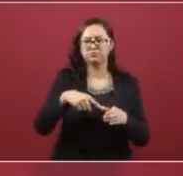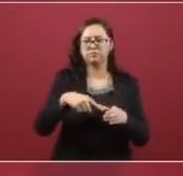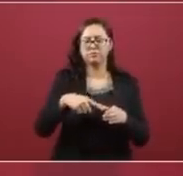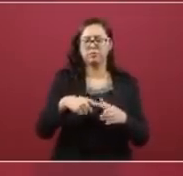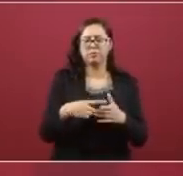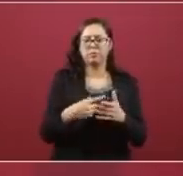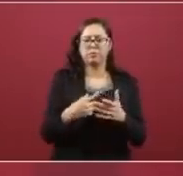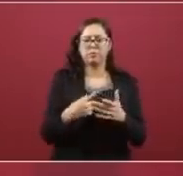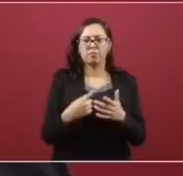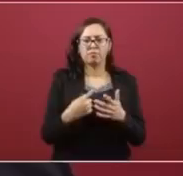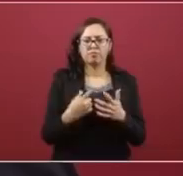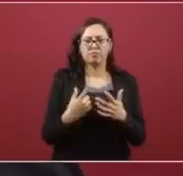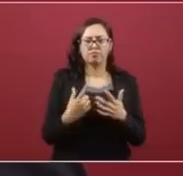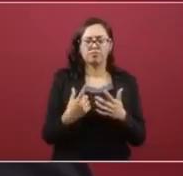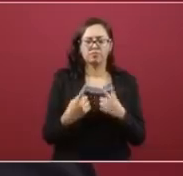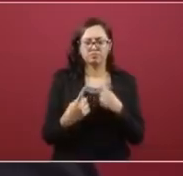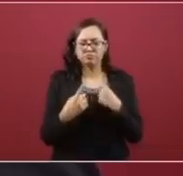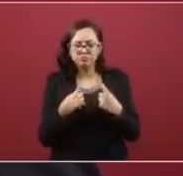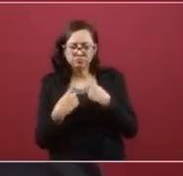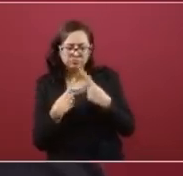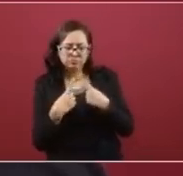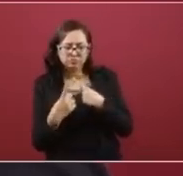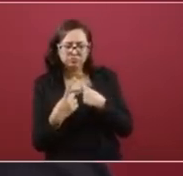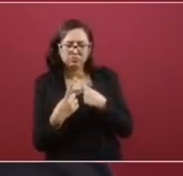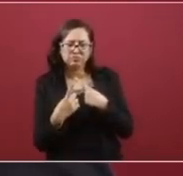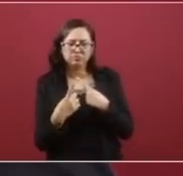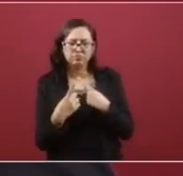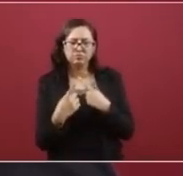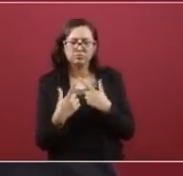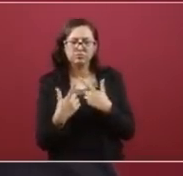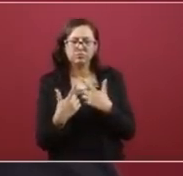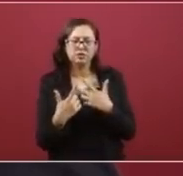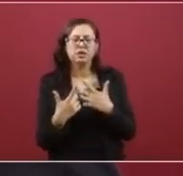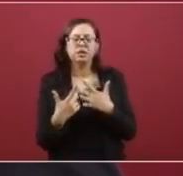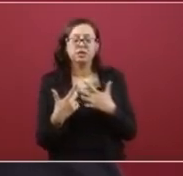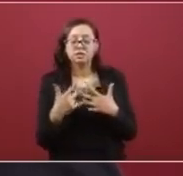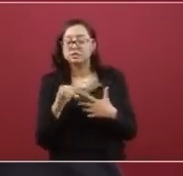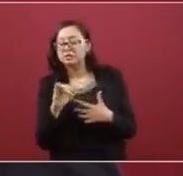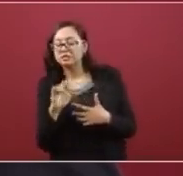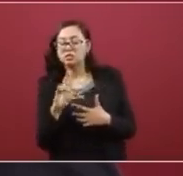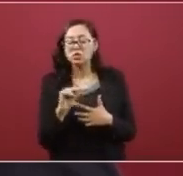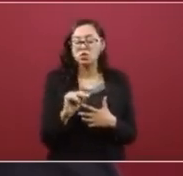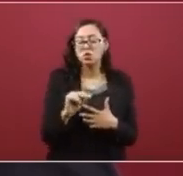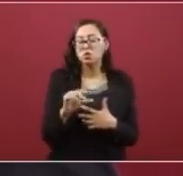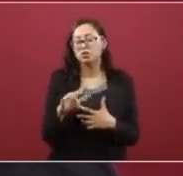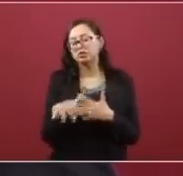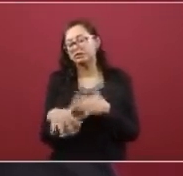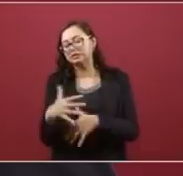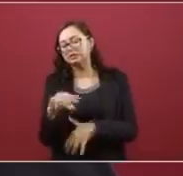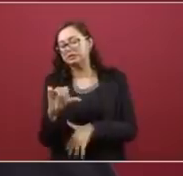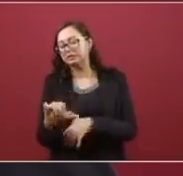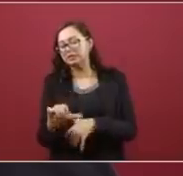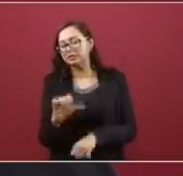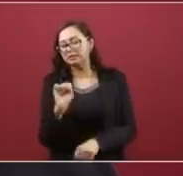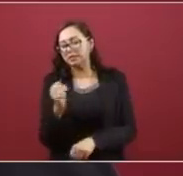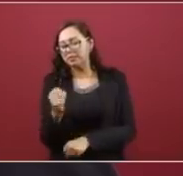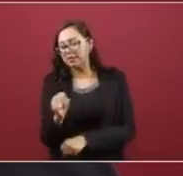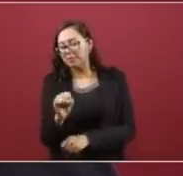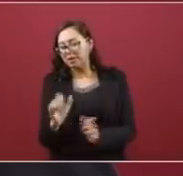sobre participación el 15 16 de septiembre